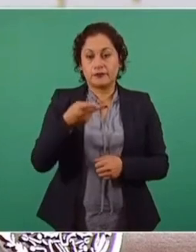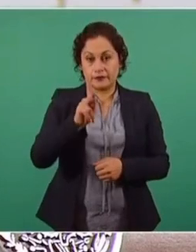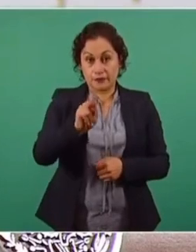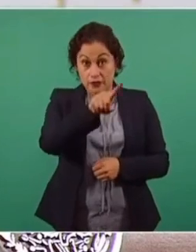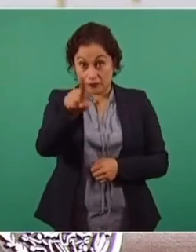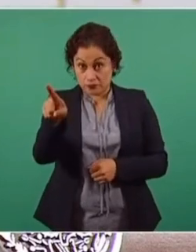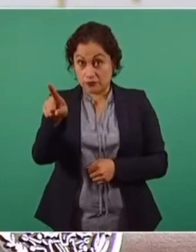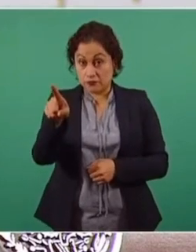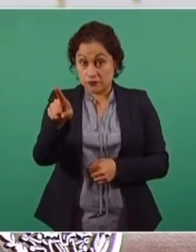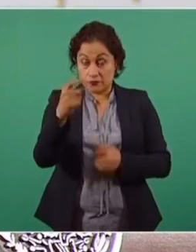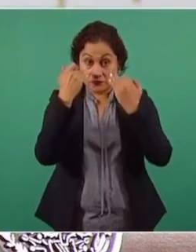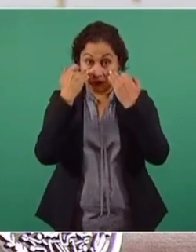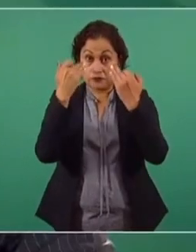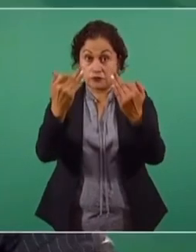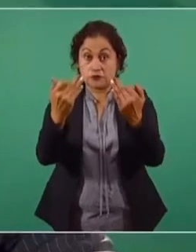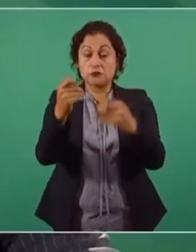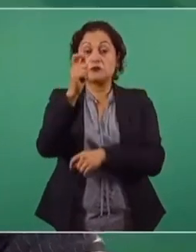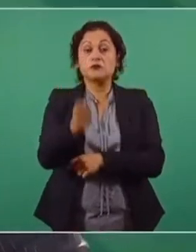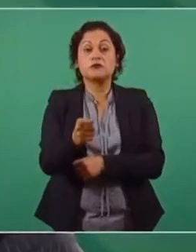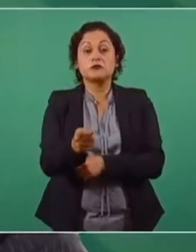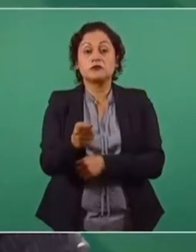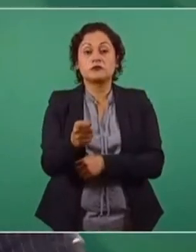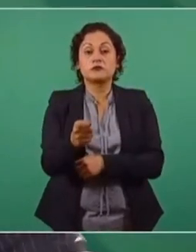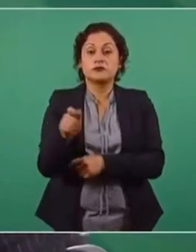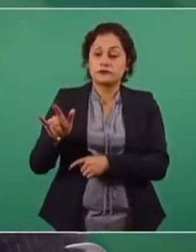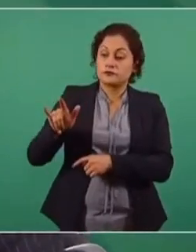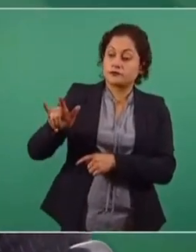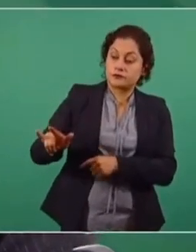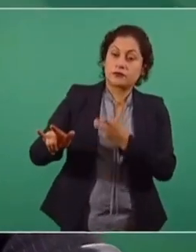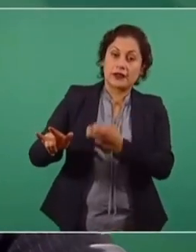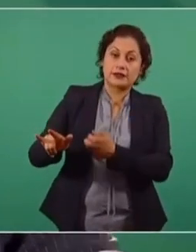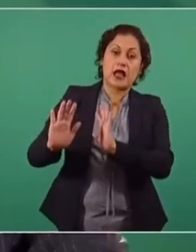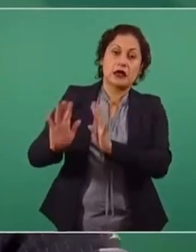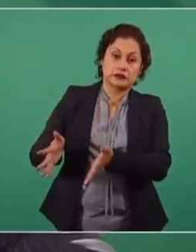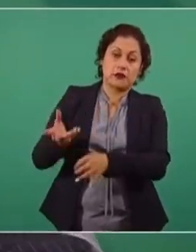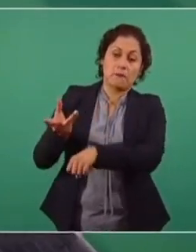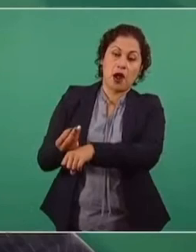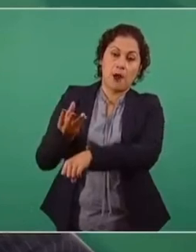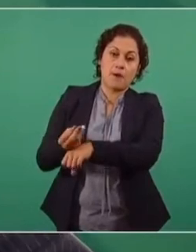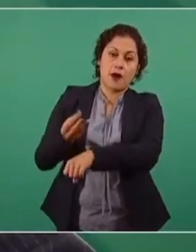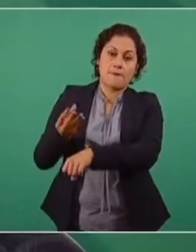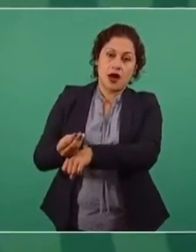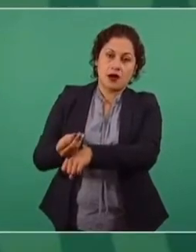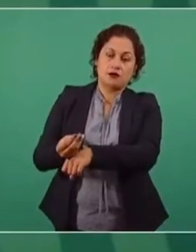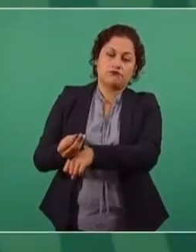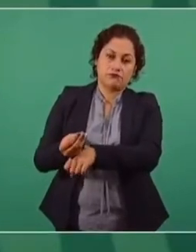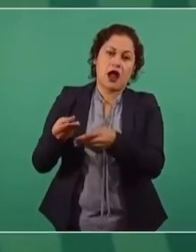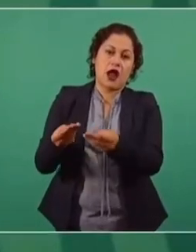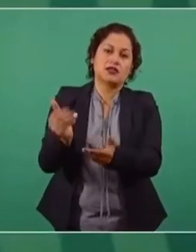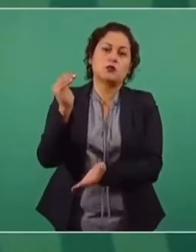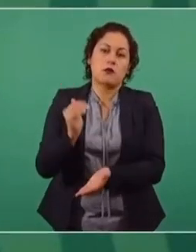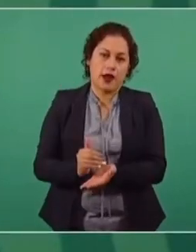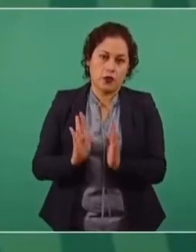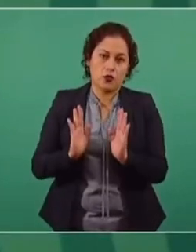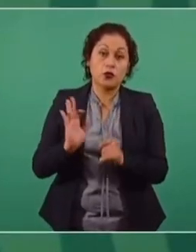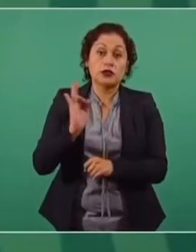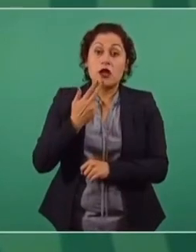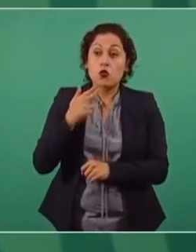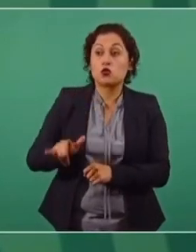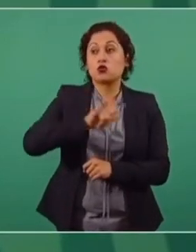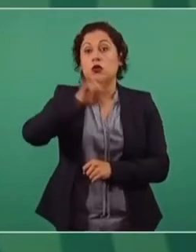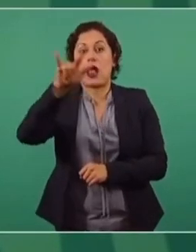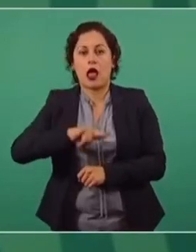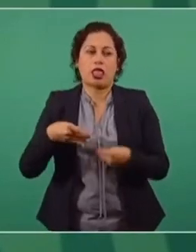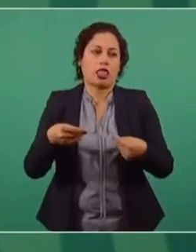constancia de que si lo tenemos con mantenimiento parado, ahorramos. Si no se usa,